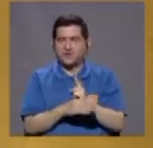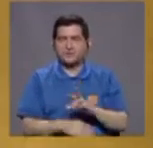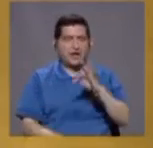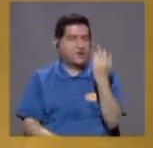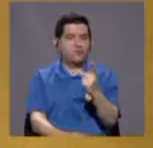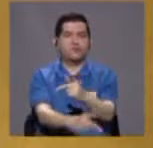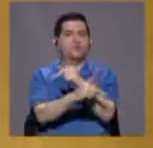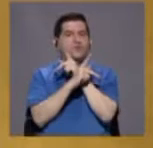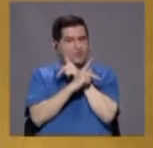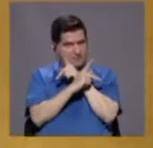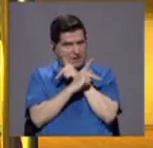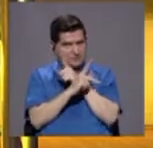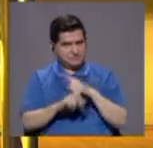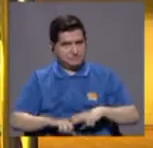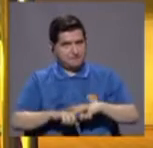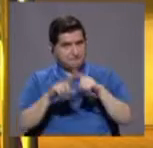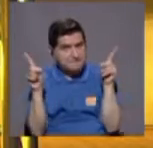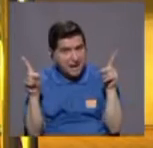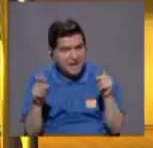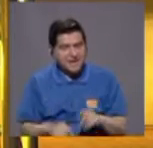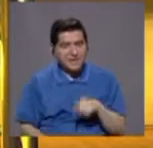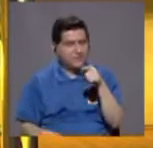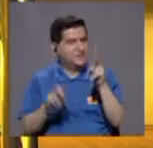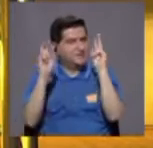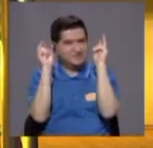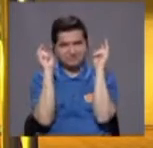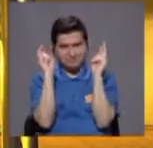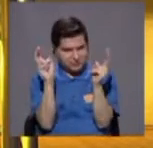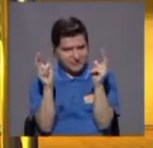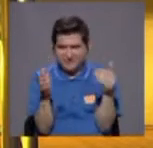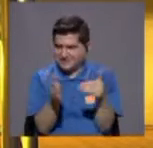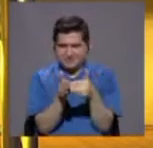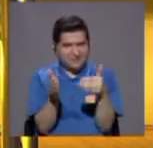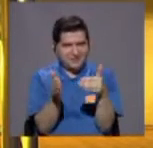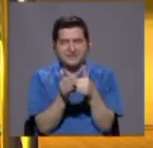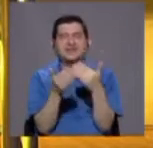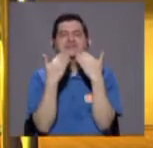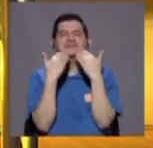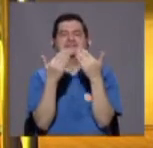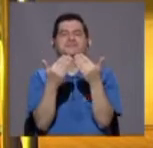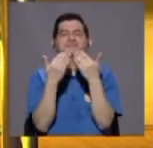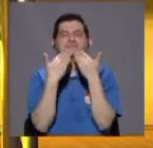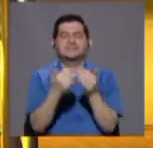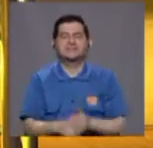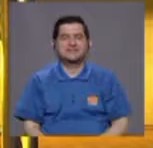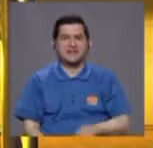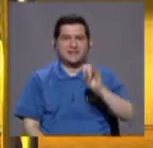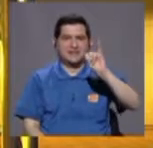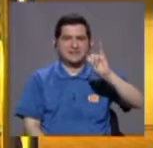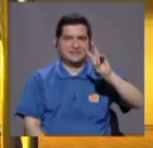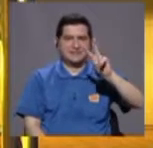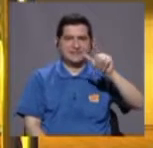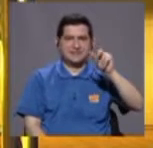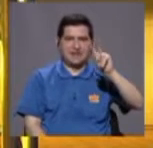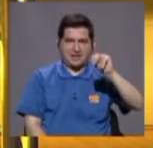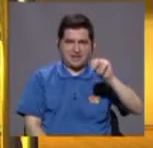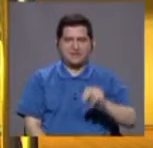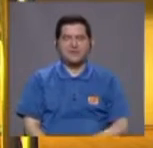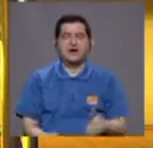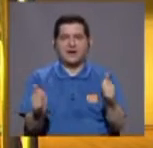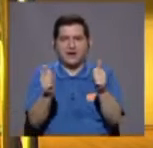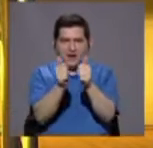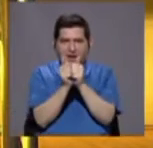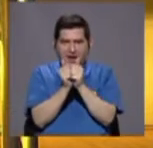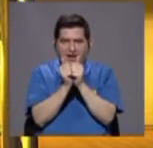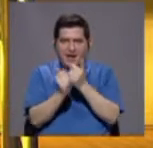medidas de protección. Pero no ese es el tema. De nuevo, gracias don Iván por estar con las amigas y